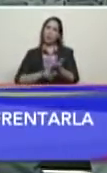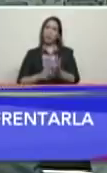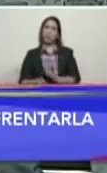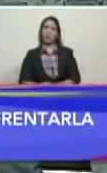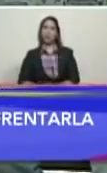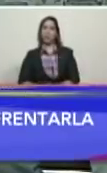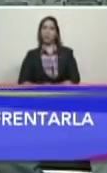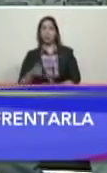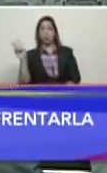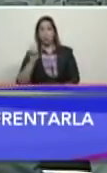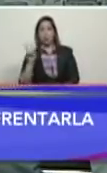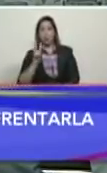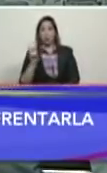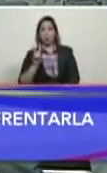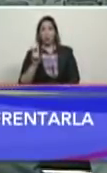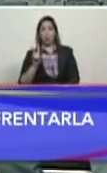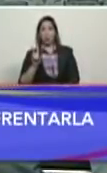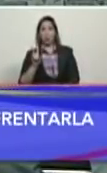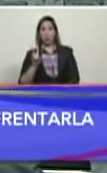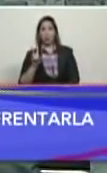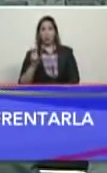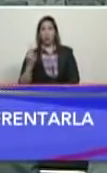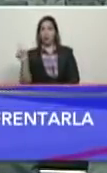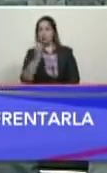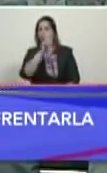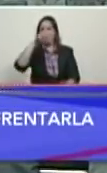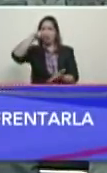Venezuela no se ha arrodillado,